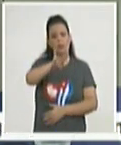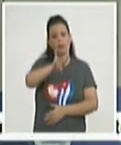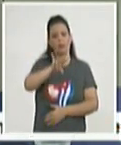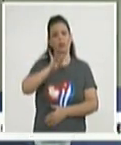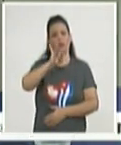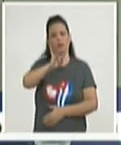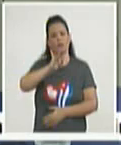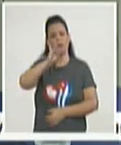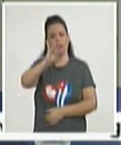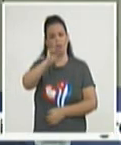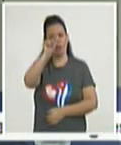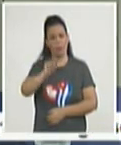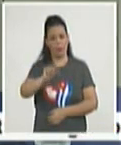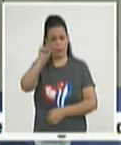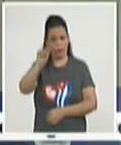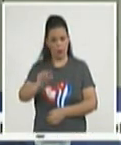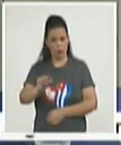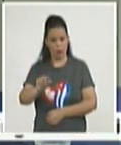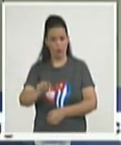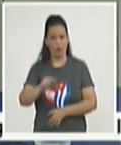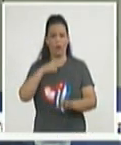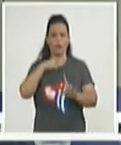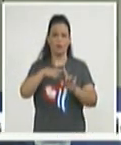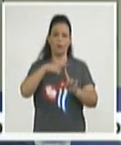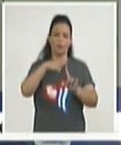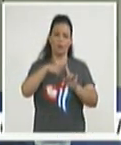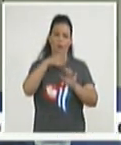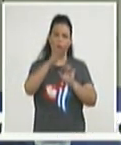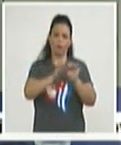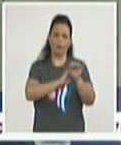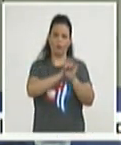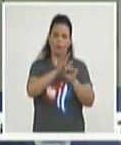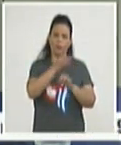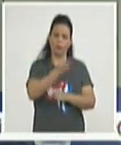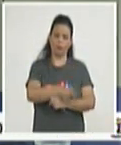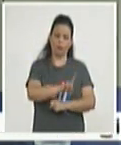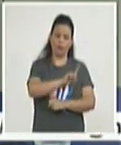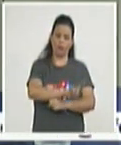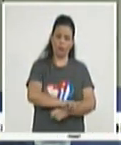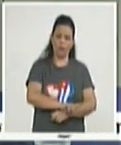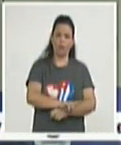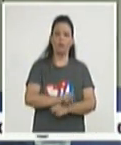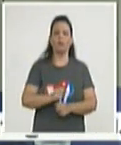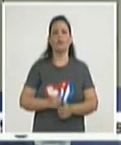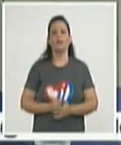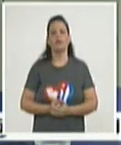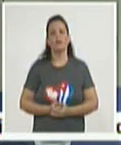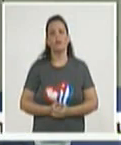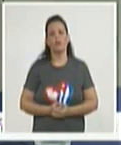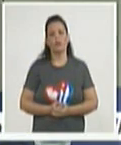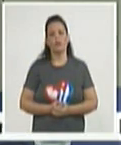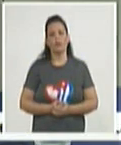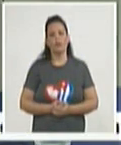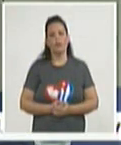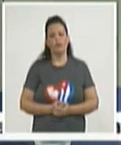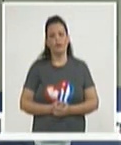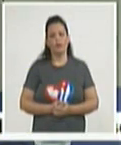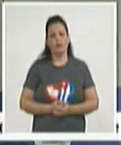499.977 personas se diagnosticaron en el día de ayer con COVID-19